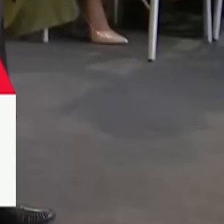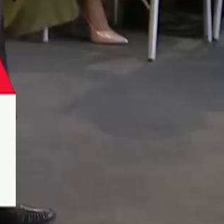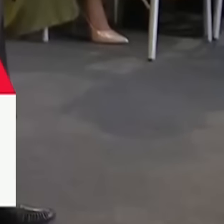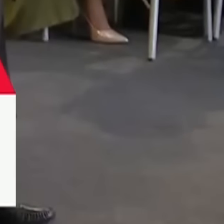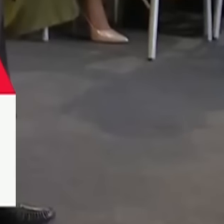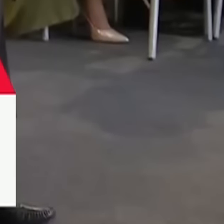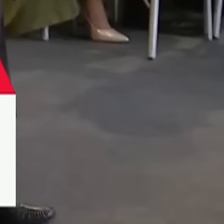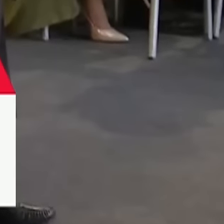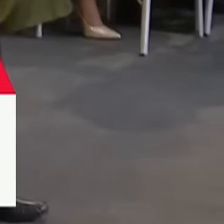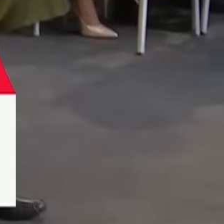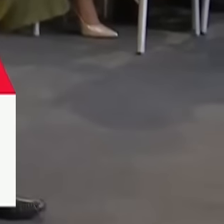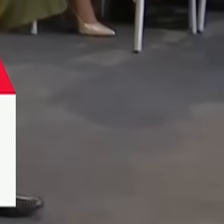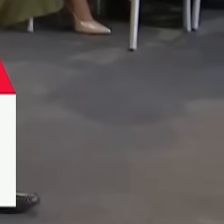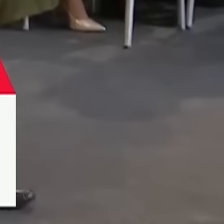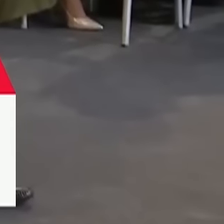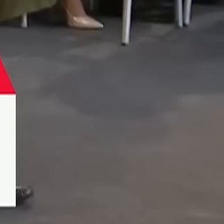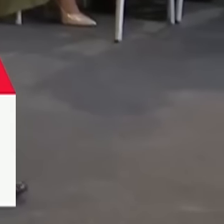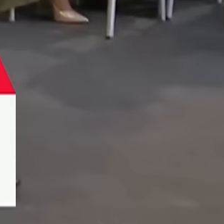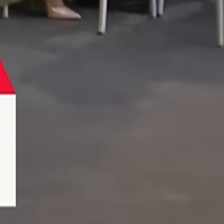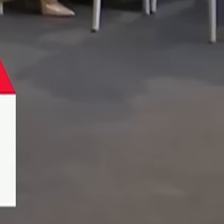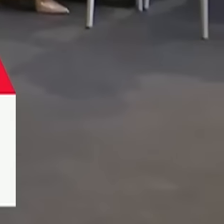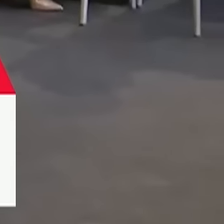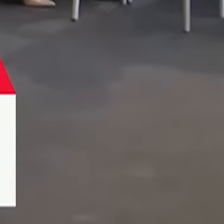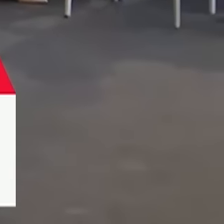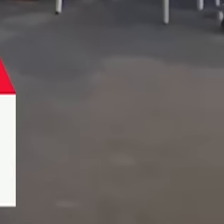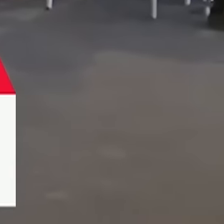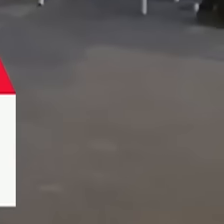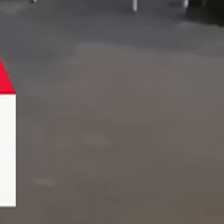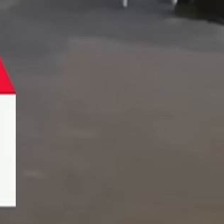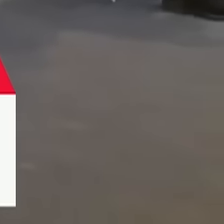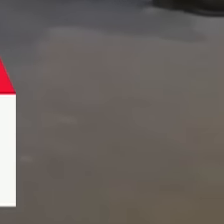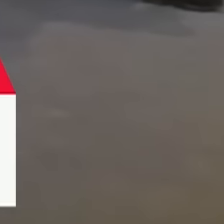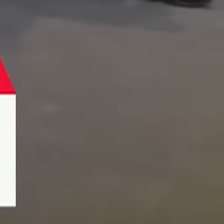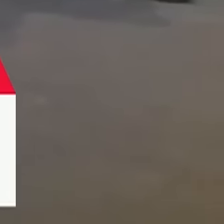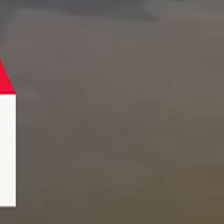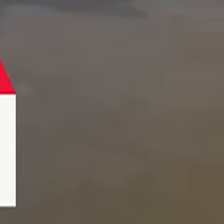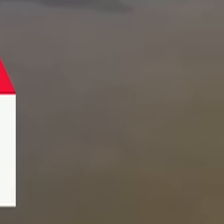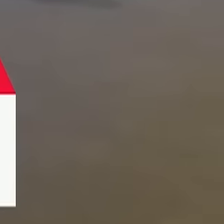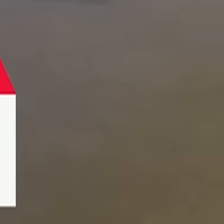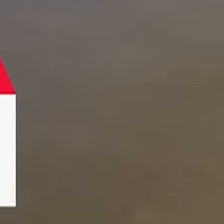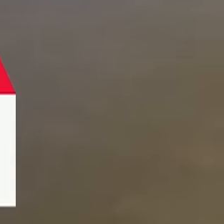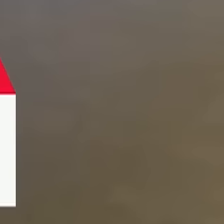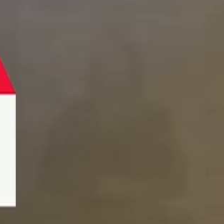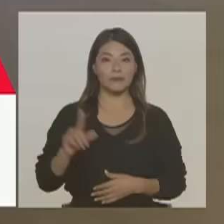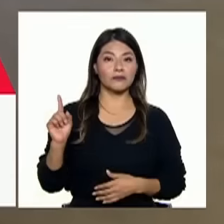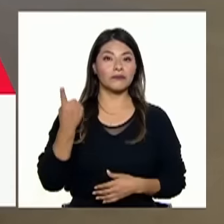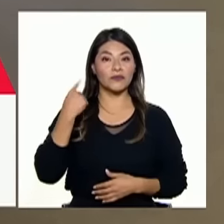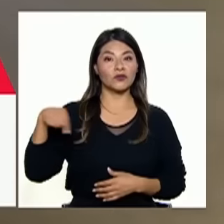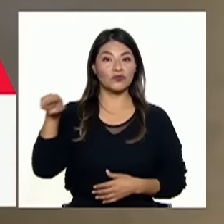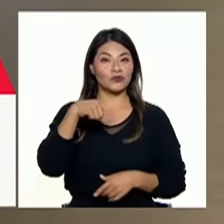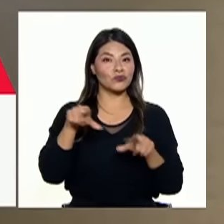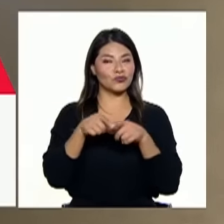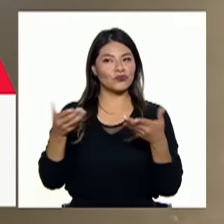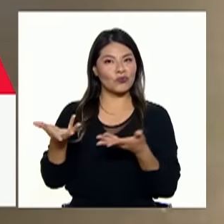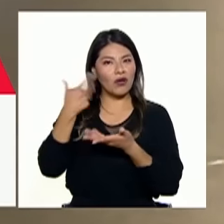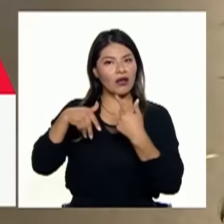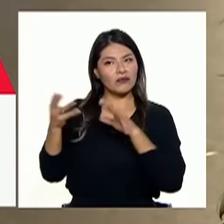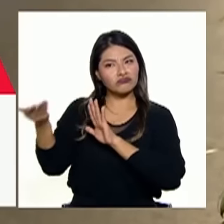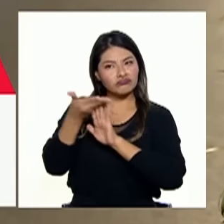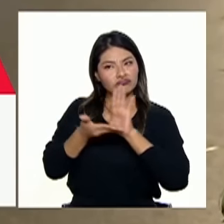Trujillo? No existe país en el primer mundo que no haya llegado a esta condición